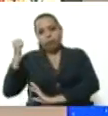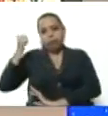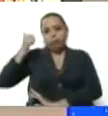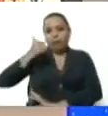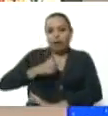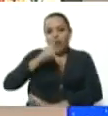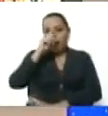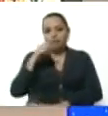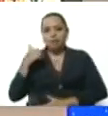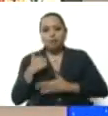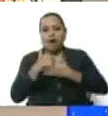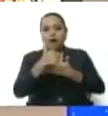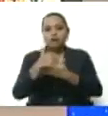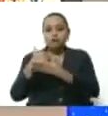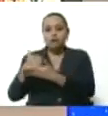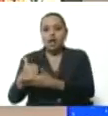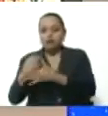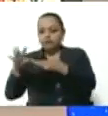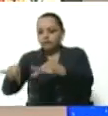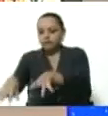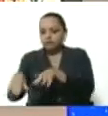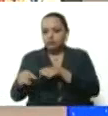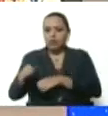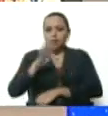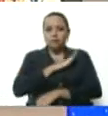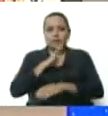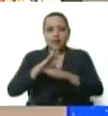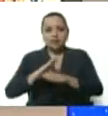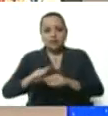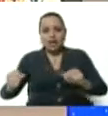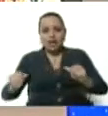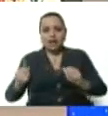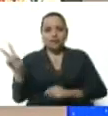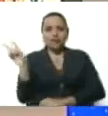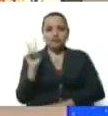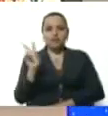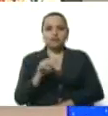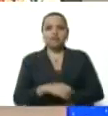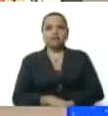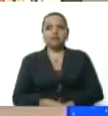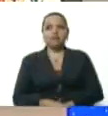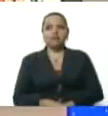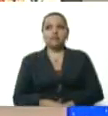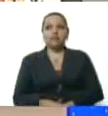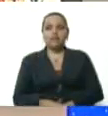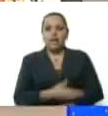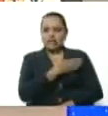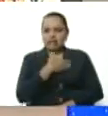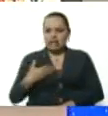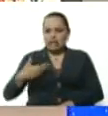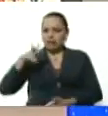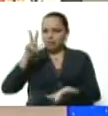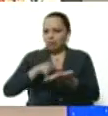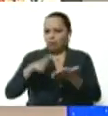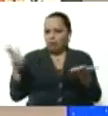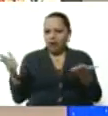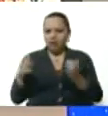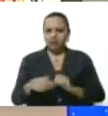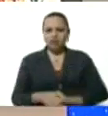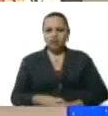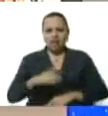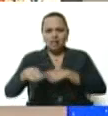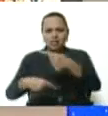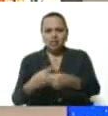para favorecer el despojo territorial imperial contra Venezuela. Pretender validar en pleno